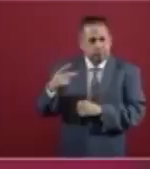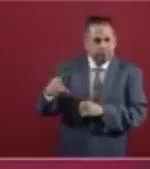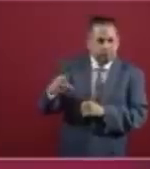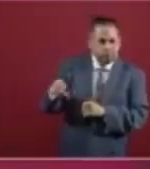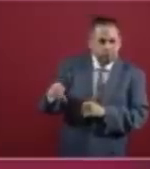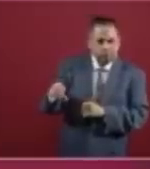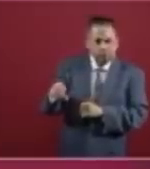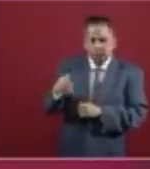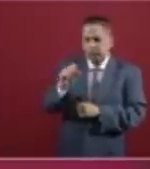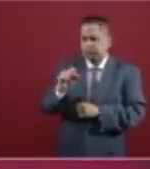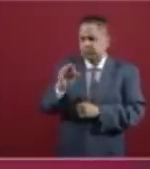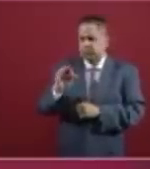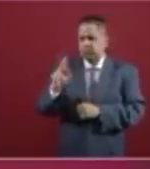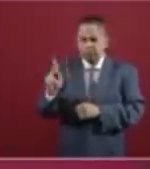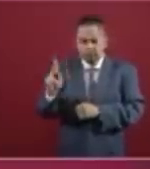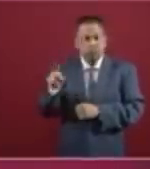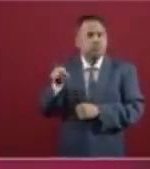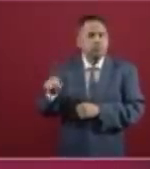de la función pública